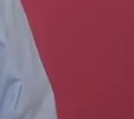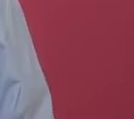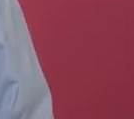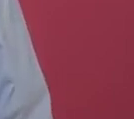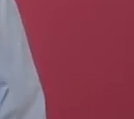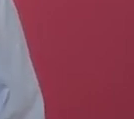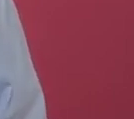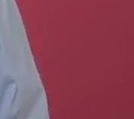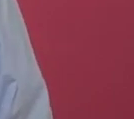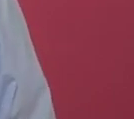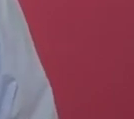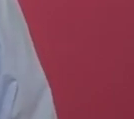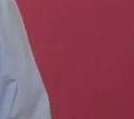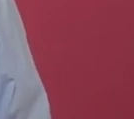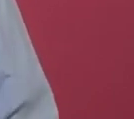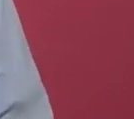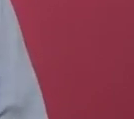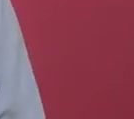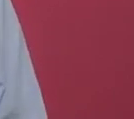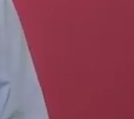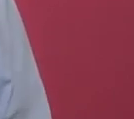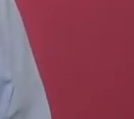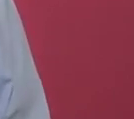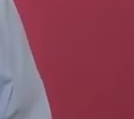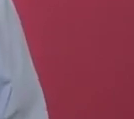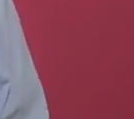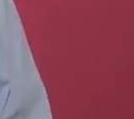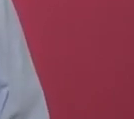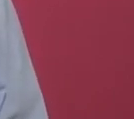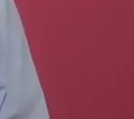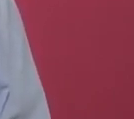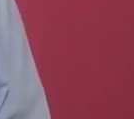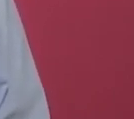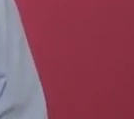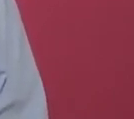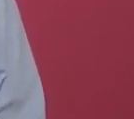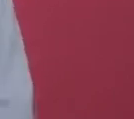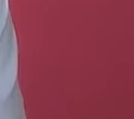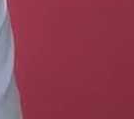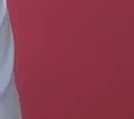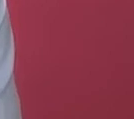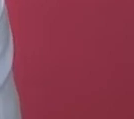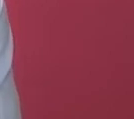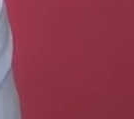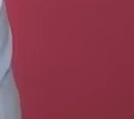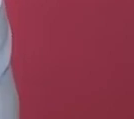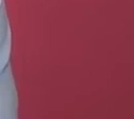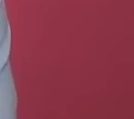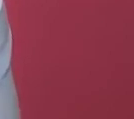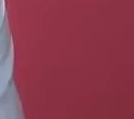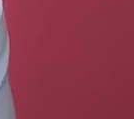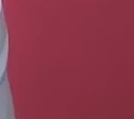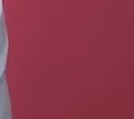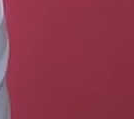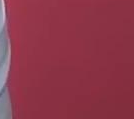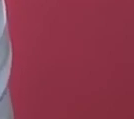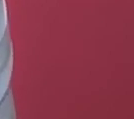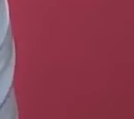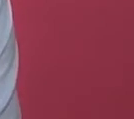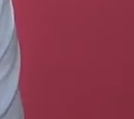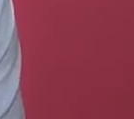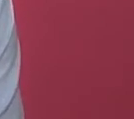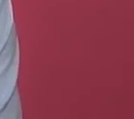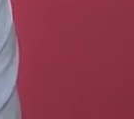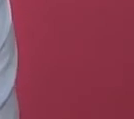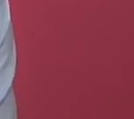los padres, que matan a sus hermanos. Todas estas profecías están ya cumplida, están cumplidas,